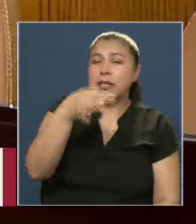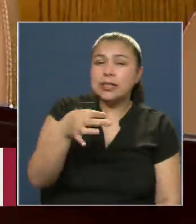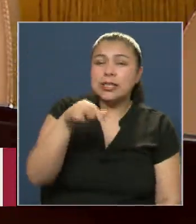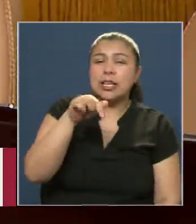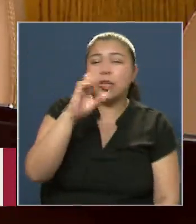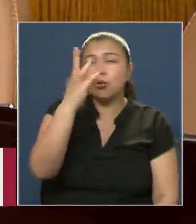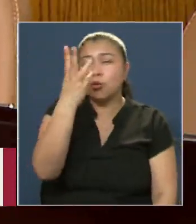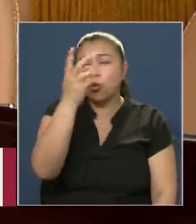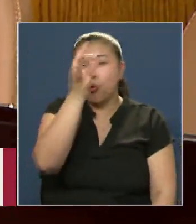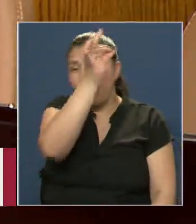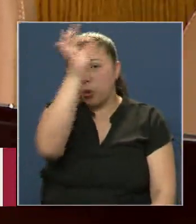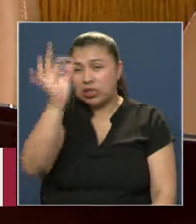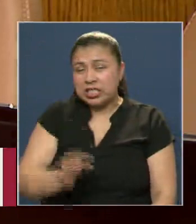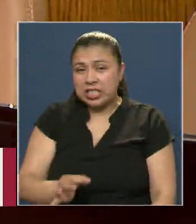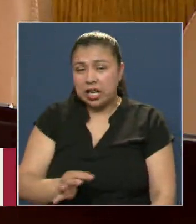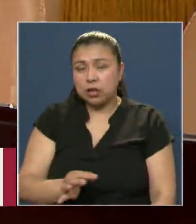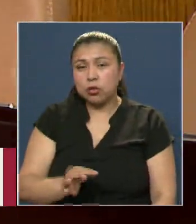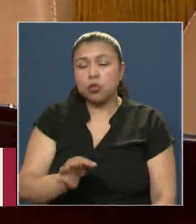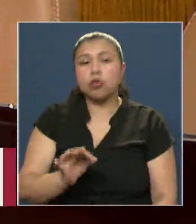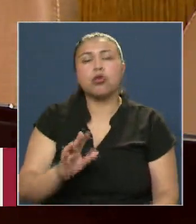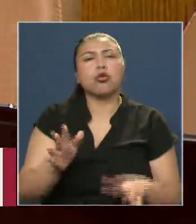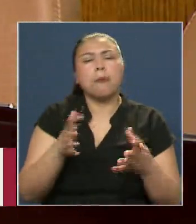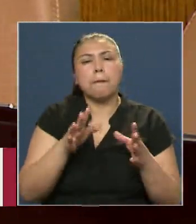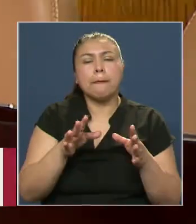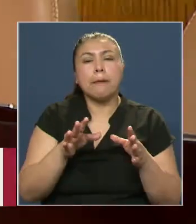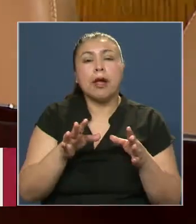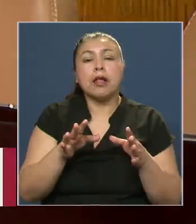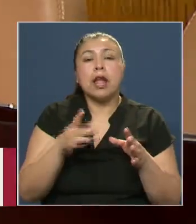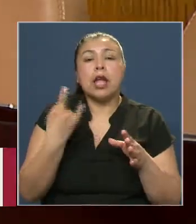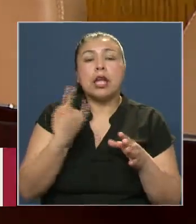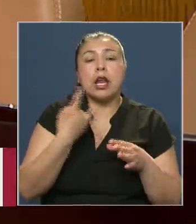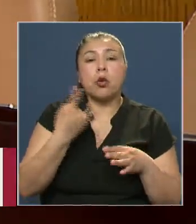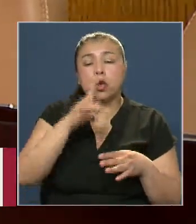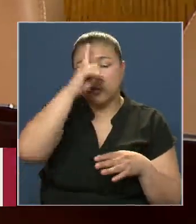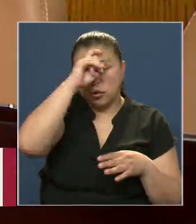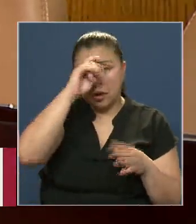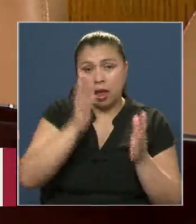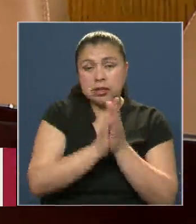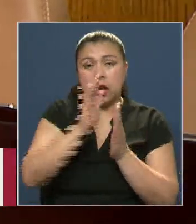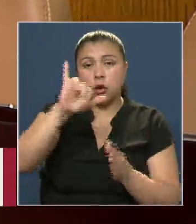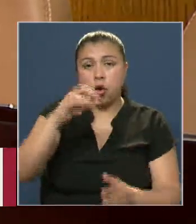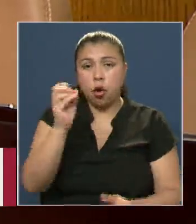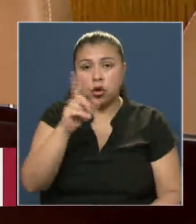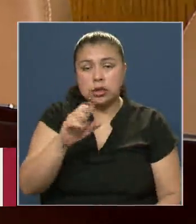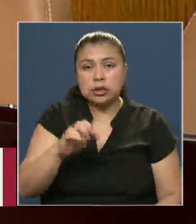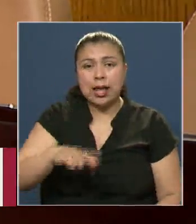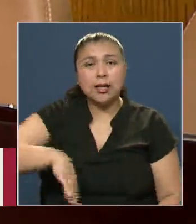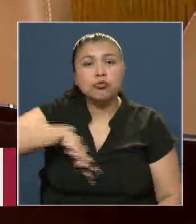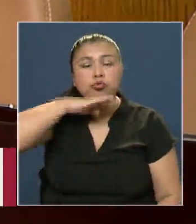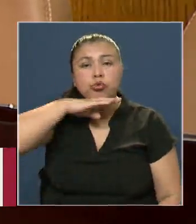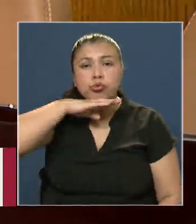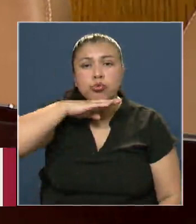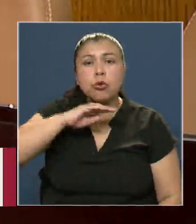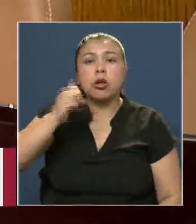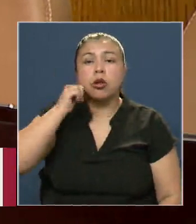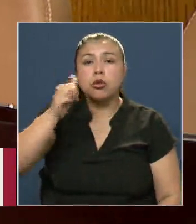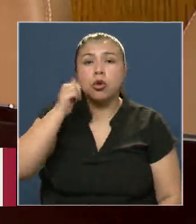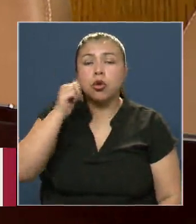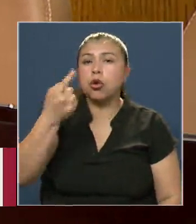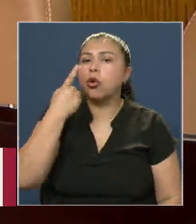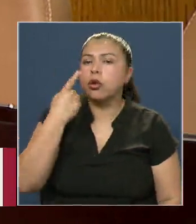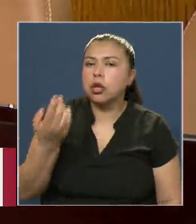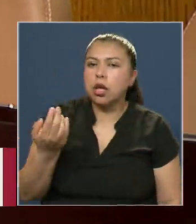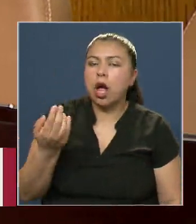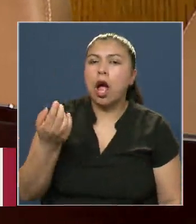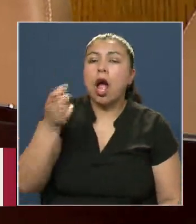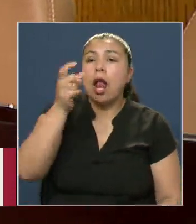estos números en la práctica se traducen en que la urgencia del Hospital San José colapsa todos los días. Las